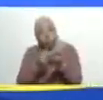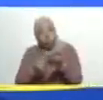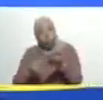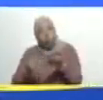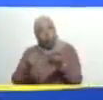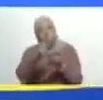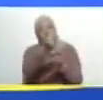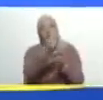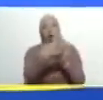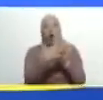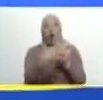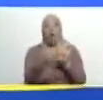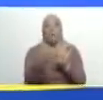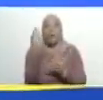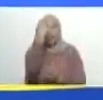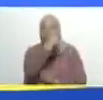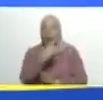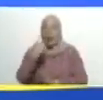Libertador.